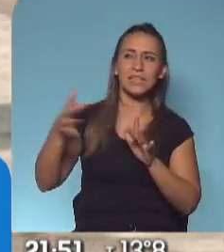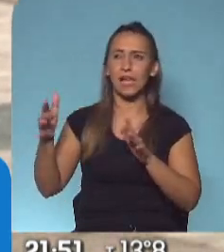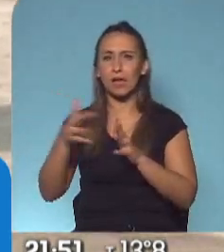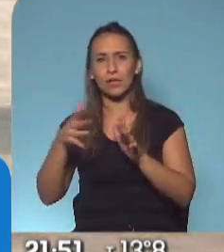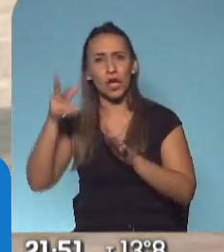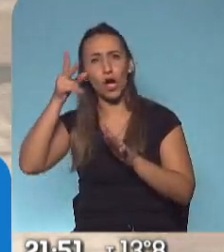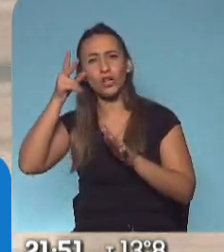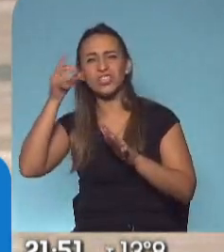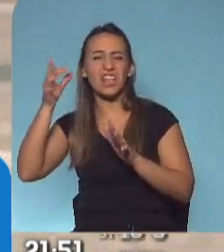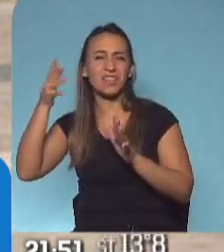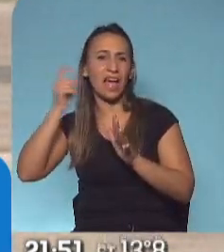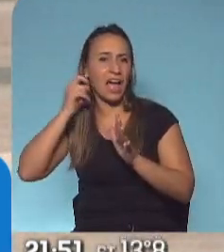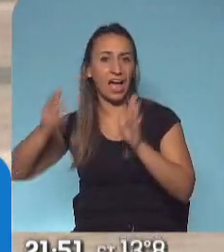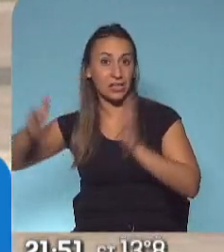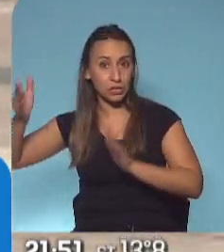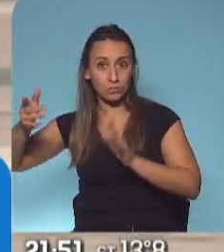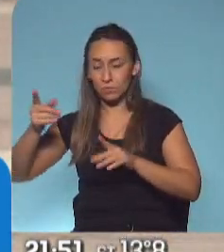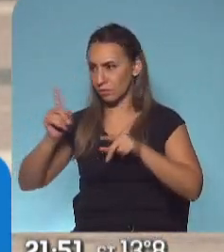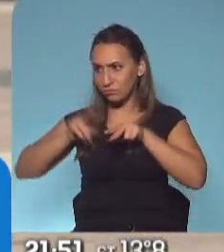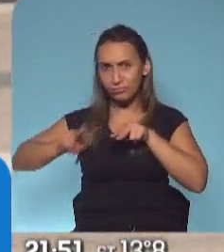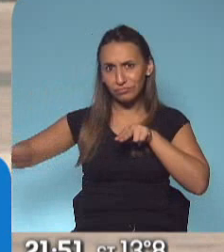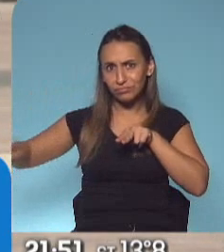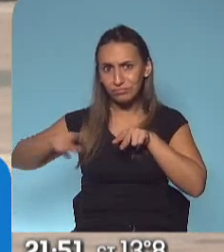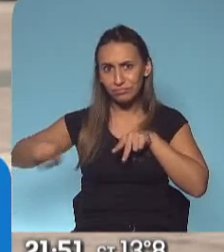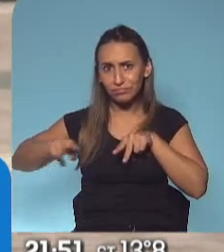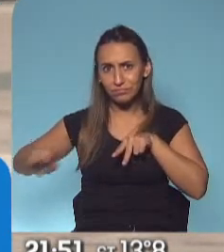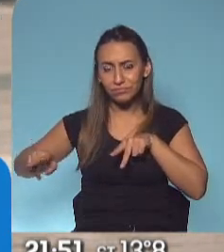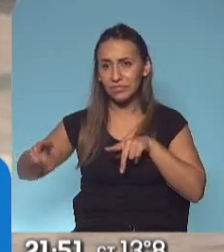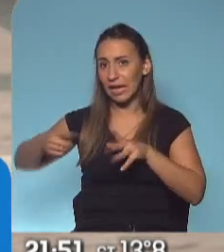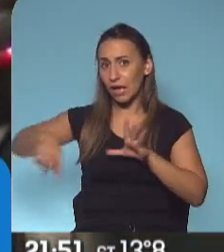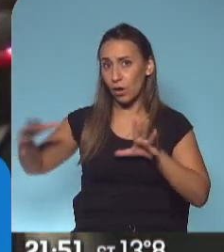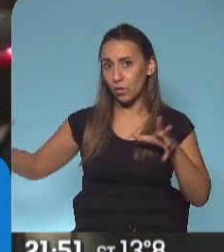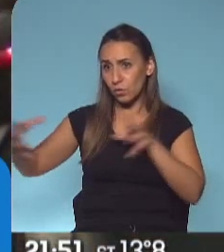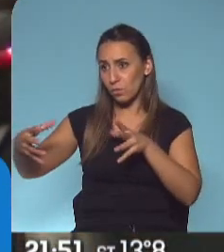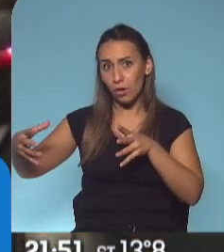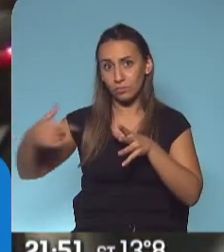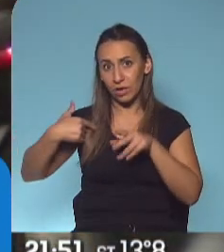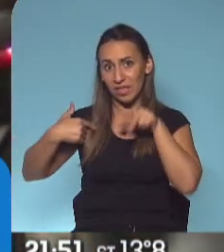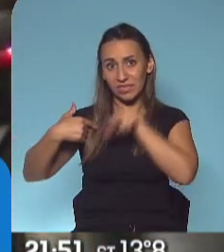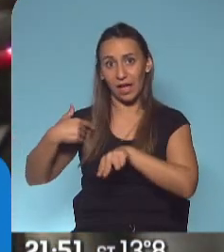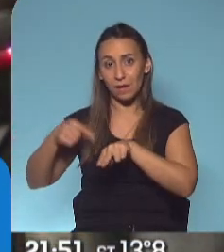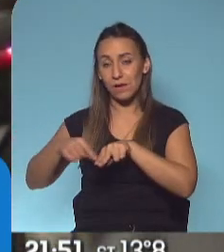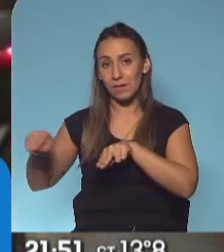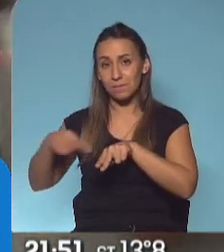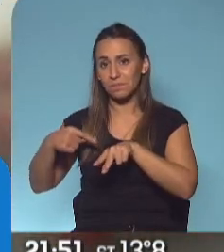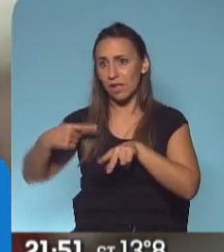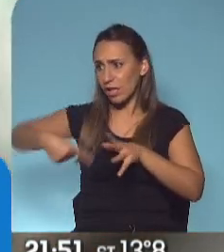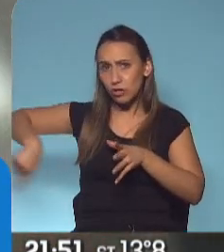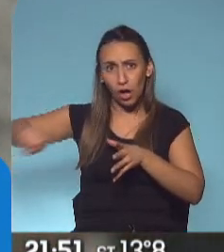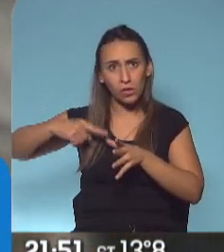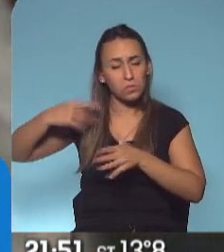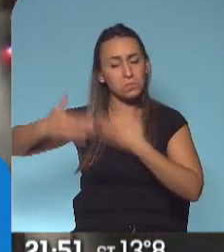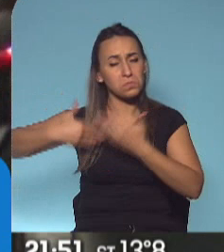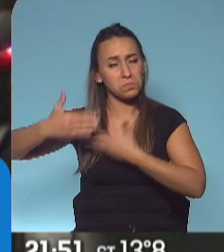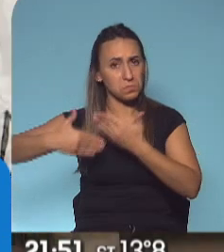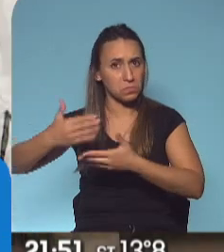y 80 y pico de años, que son los que estaban, y afortunadamente de todo ese grupo que yo estaba, ninguno evolucionó de manera fatal.